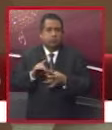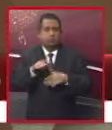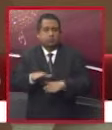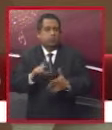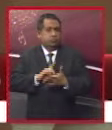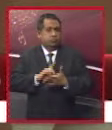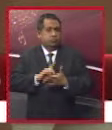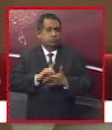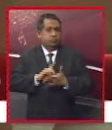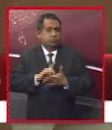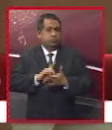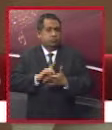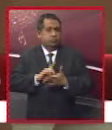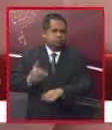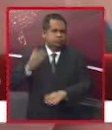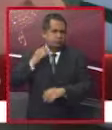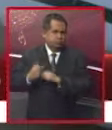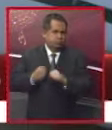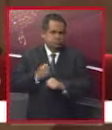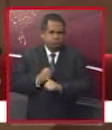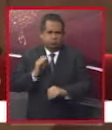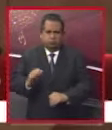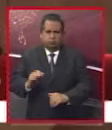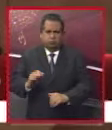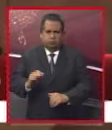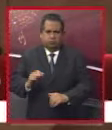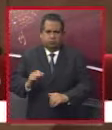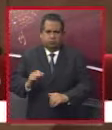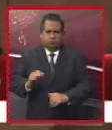de derechos humanos desde hace ya varios años.